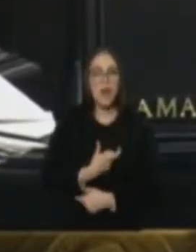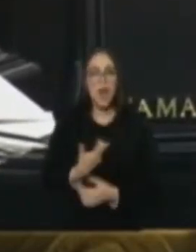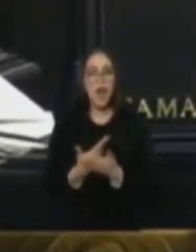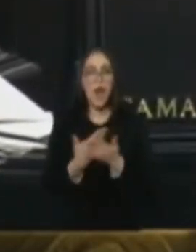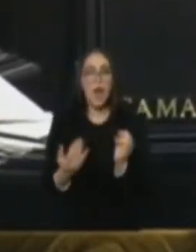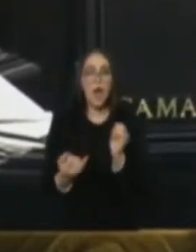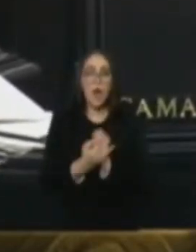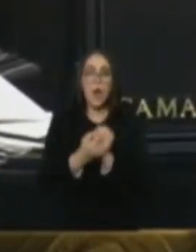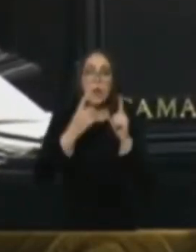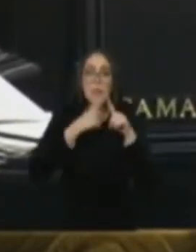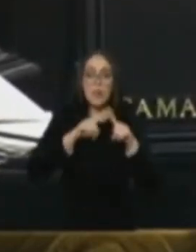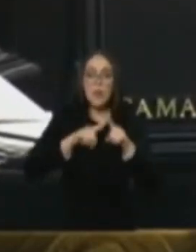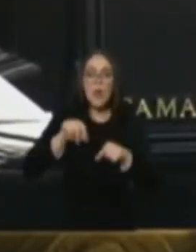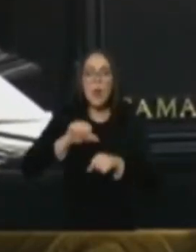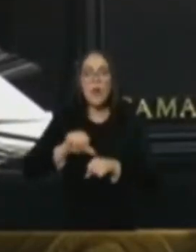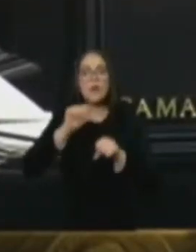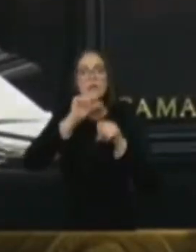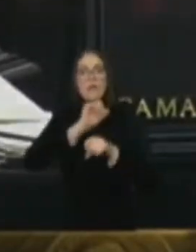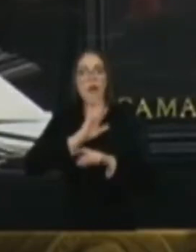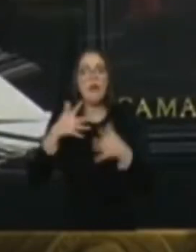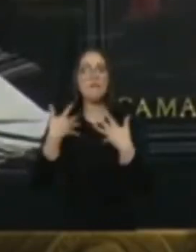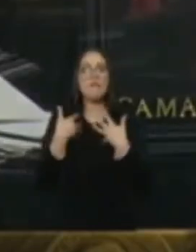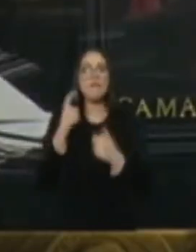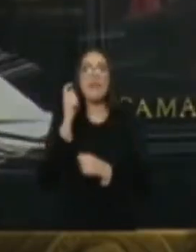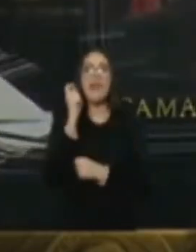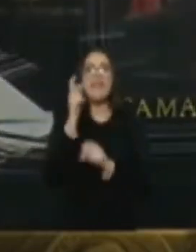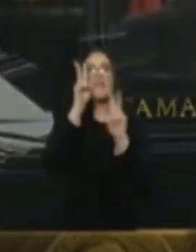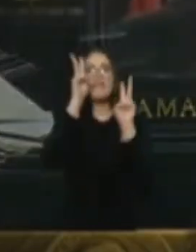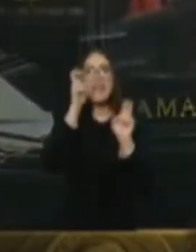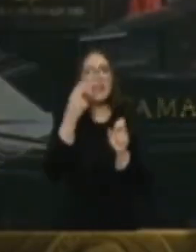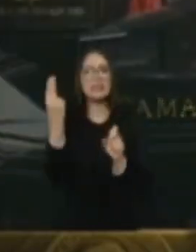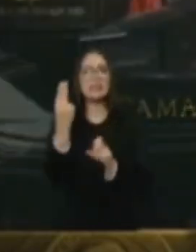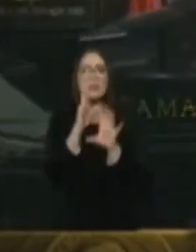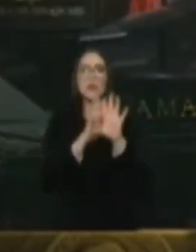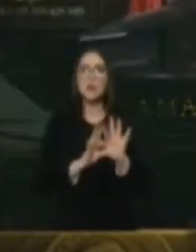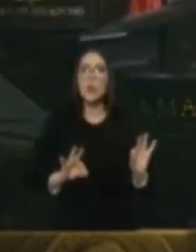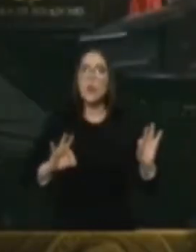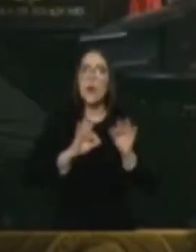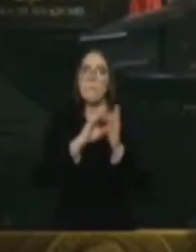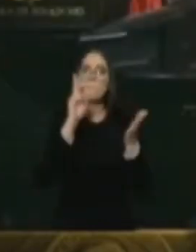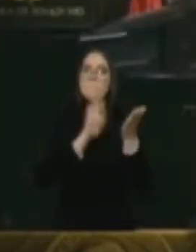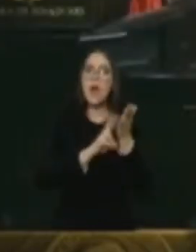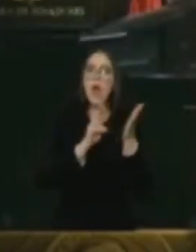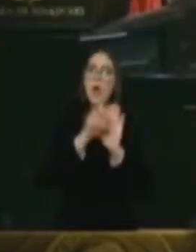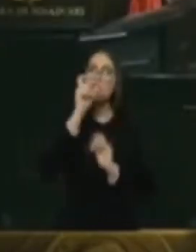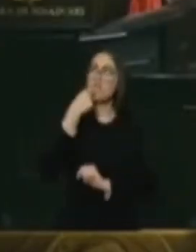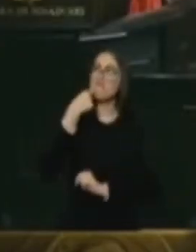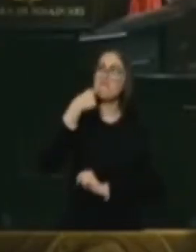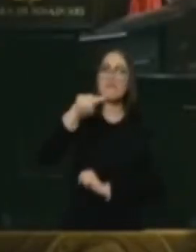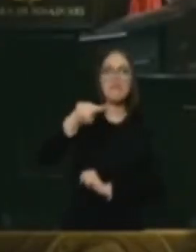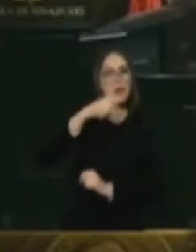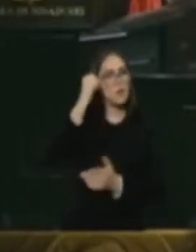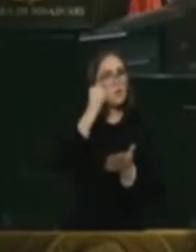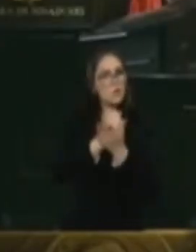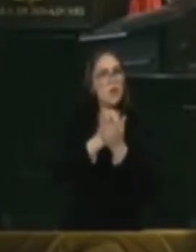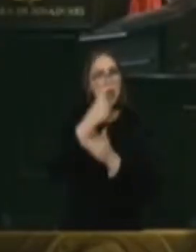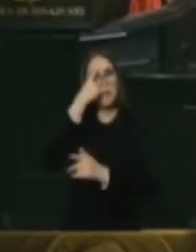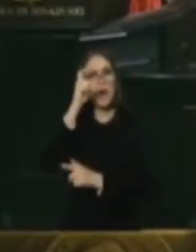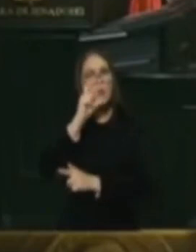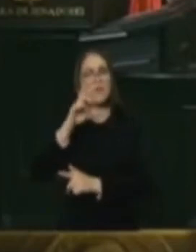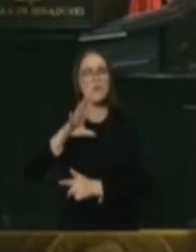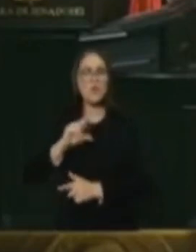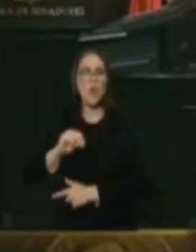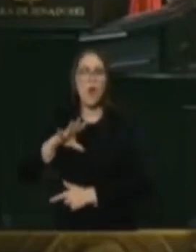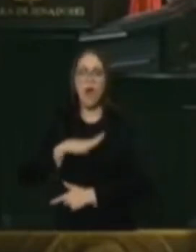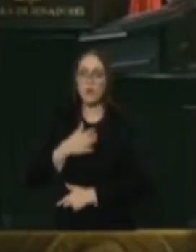acciones, entendieron el valor de la denuncia como un deber cívico y moral para atajar las injusticias y los atropellos de